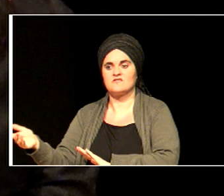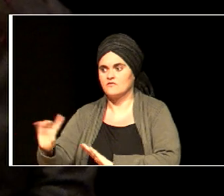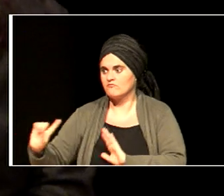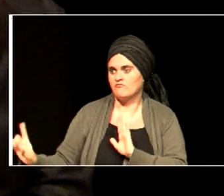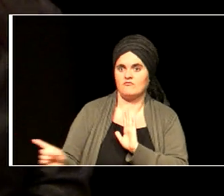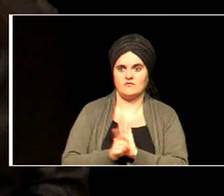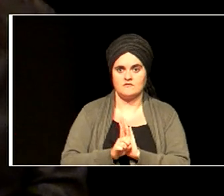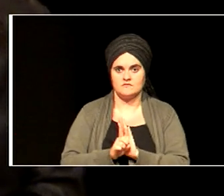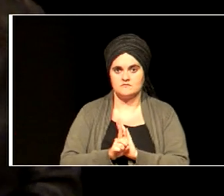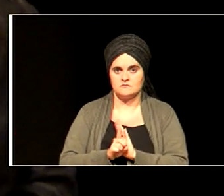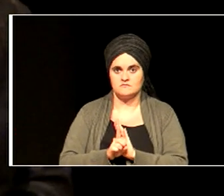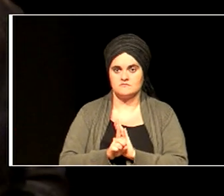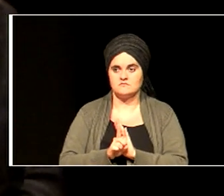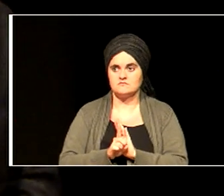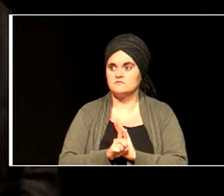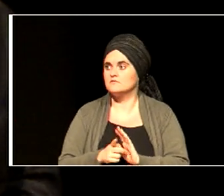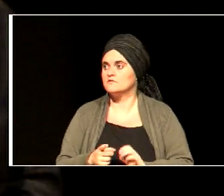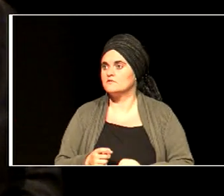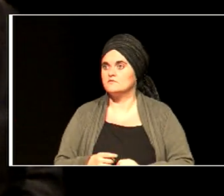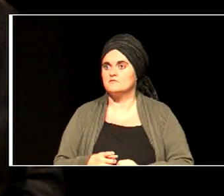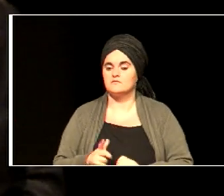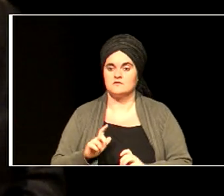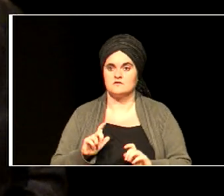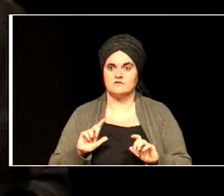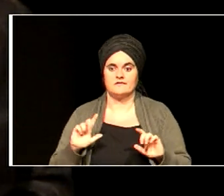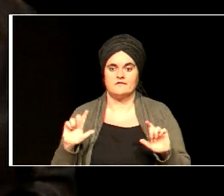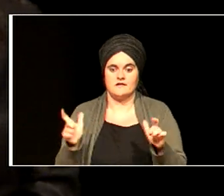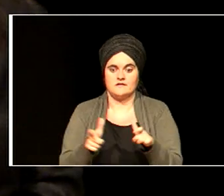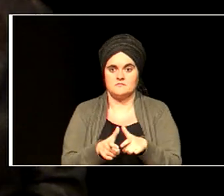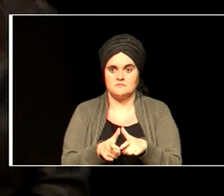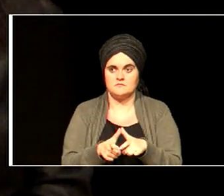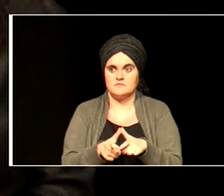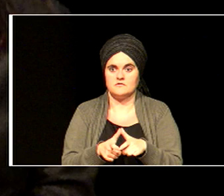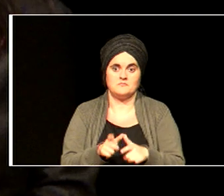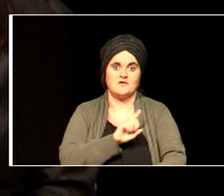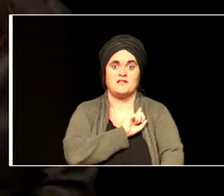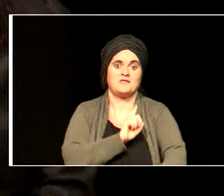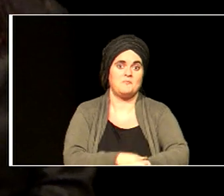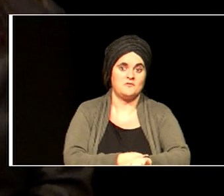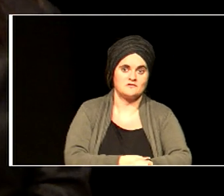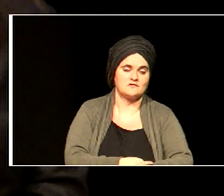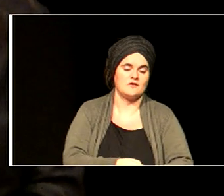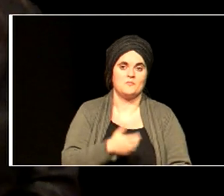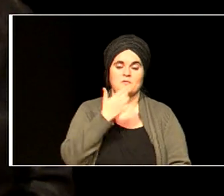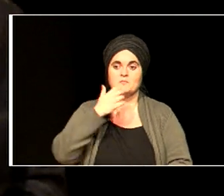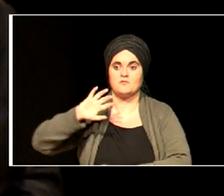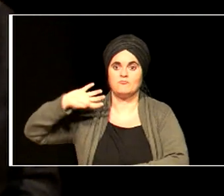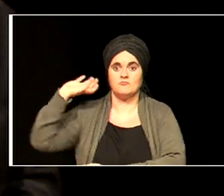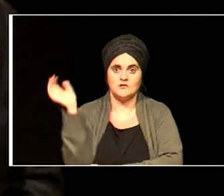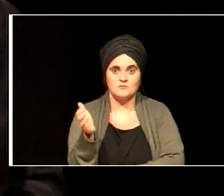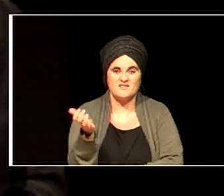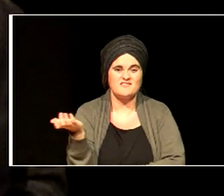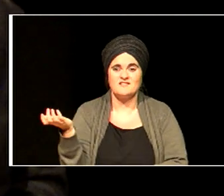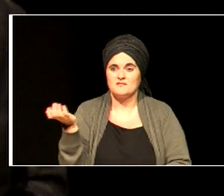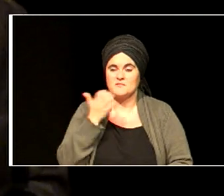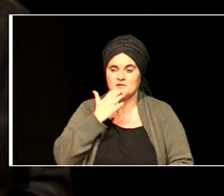parte. Yo no sé, ahora digo, ojo, equipo, y se me ocurre el deporte, no el fútbol. Por ejemplo, el balonmano. Entonces, somos equipo,